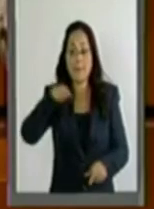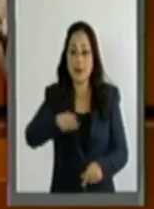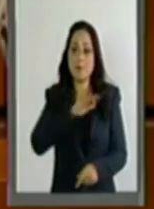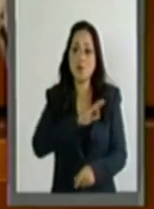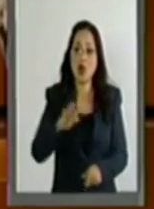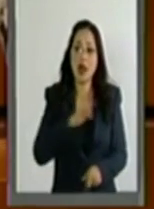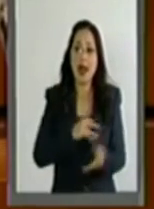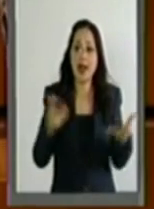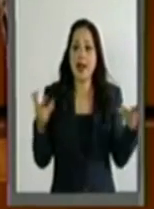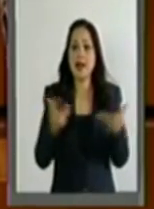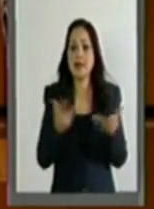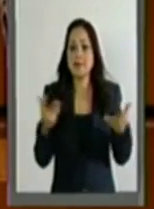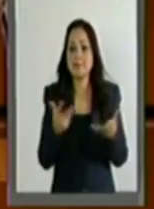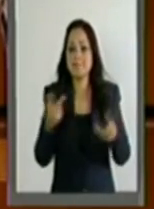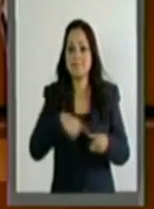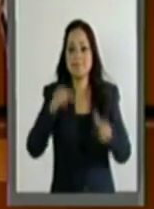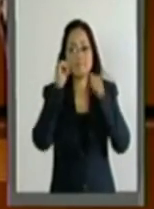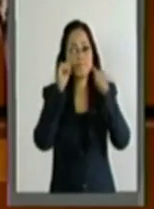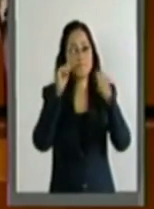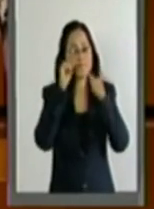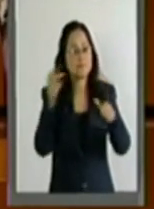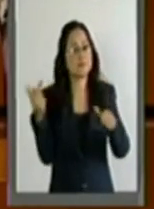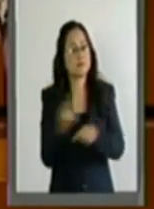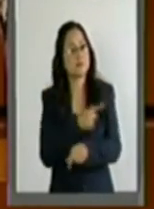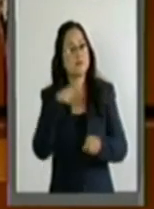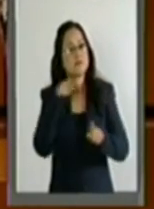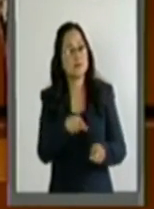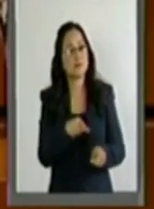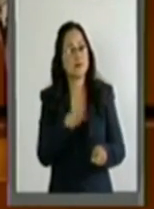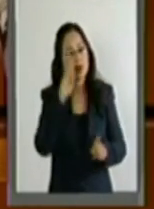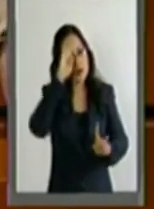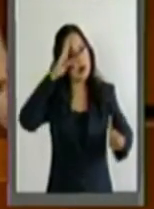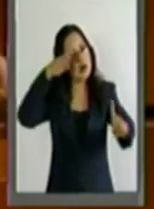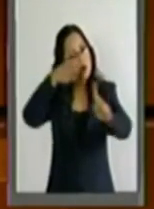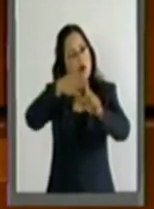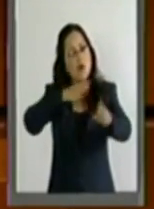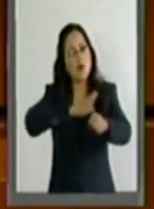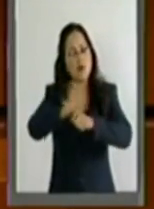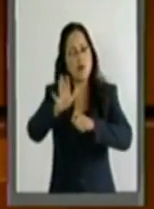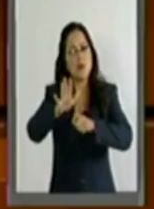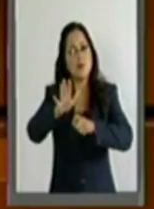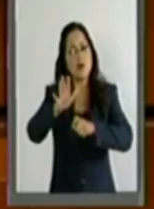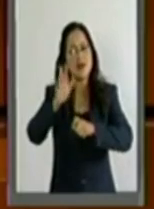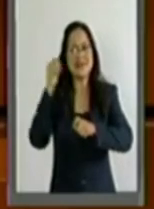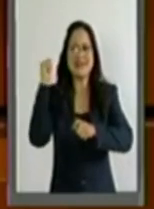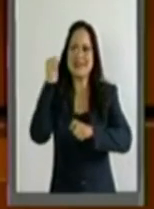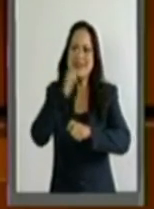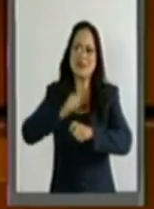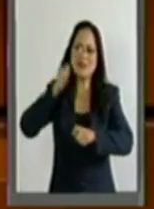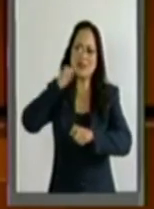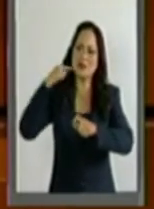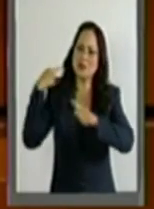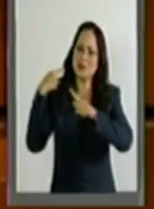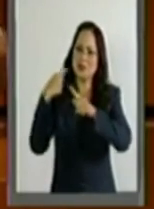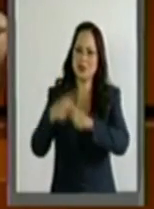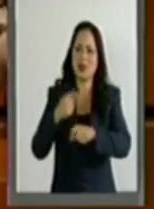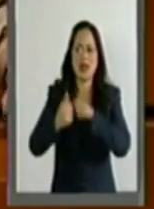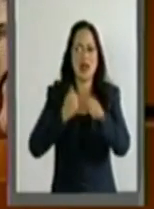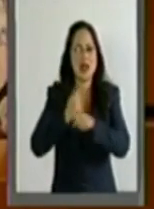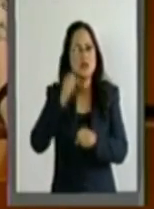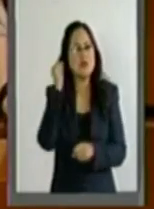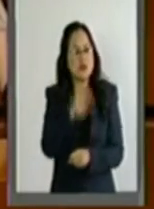atender lo que es un reto, el reto que hemos tenido toda la vida? El